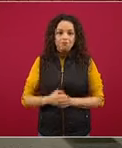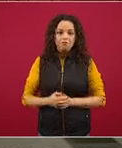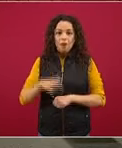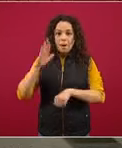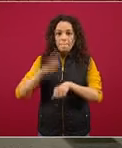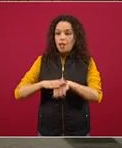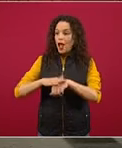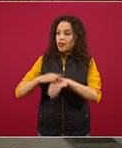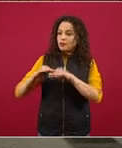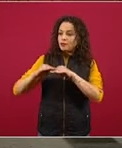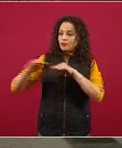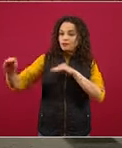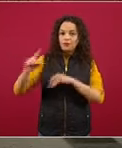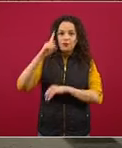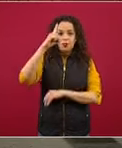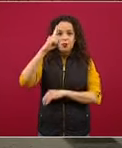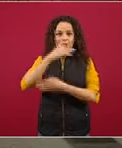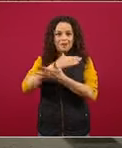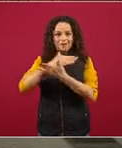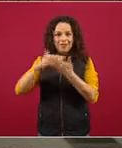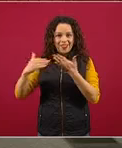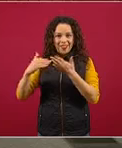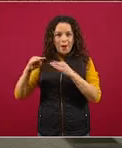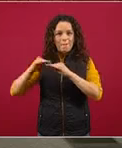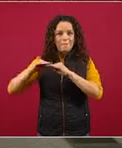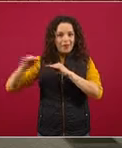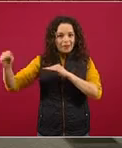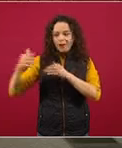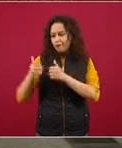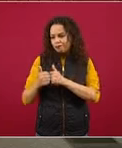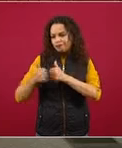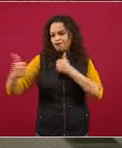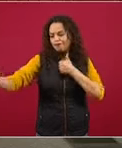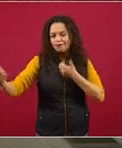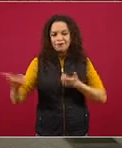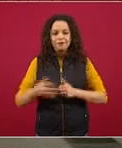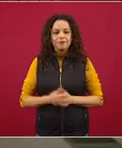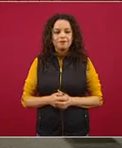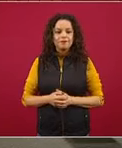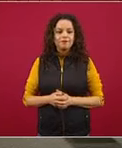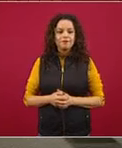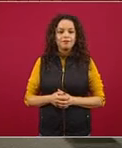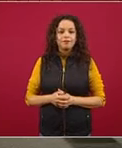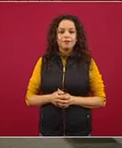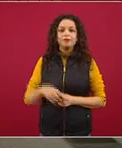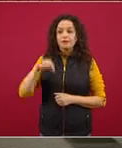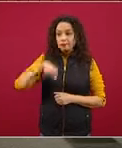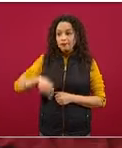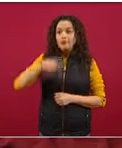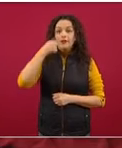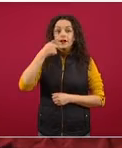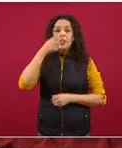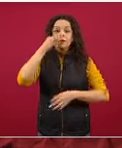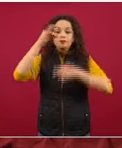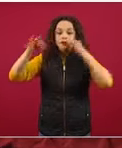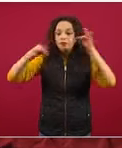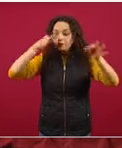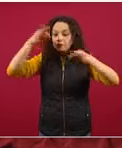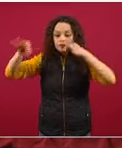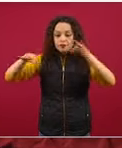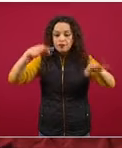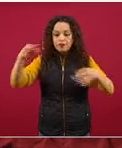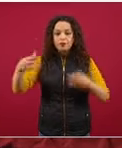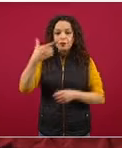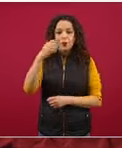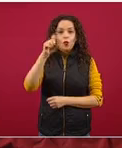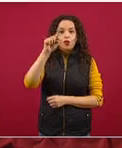en riesgo. Estaremos poco tiempo aquí. Nuestros aerosoles no generarán ningún riesgo a nadie. Es un